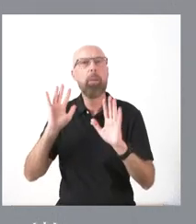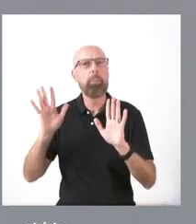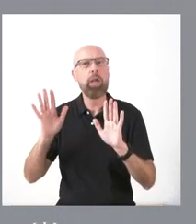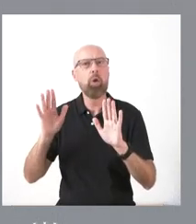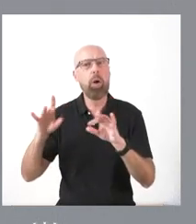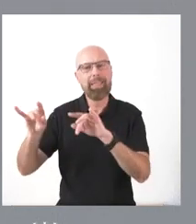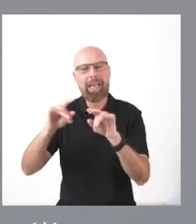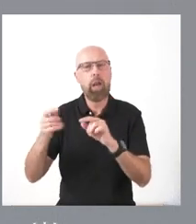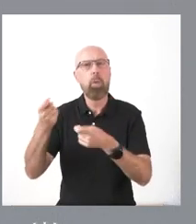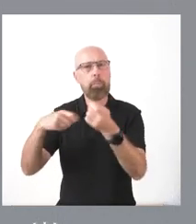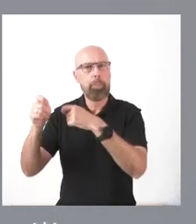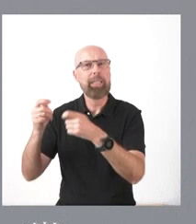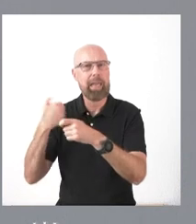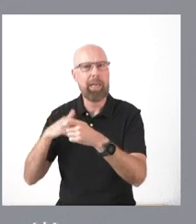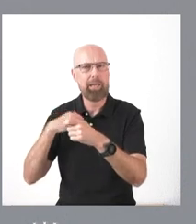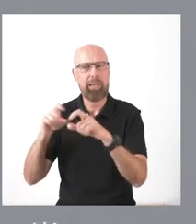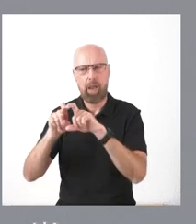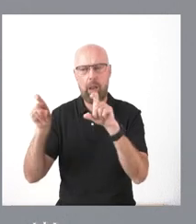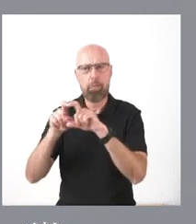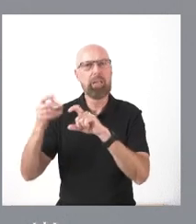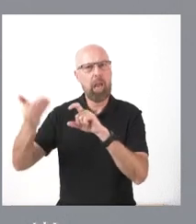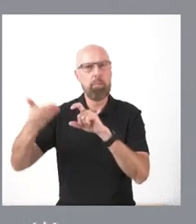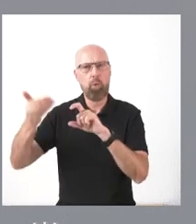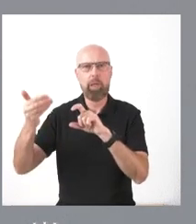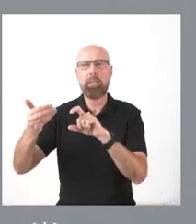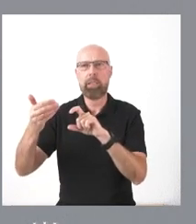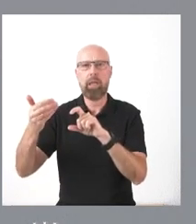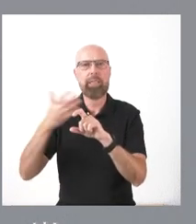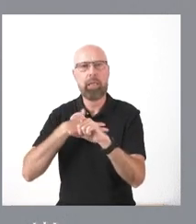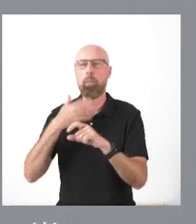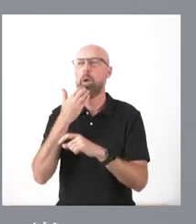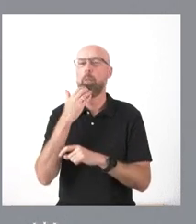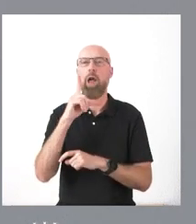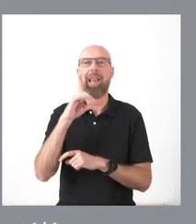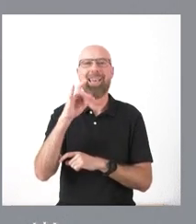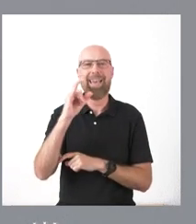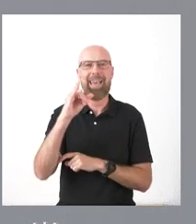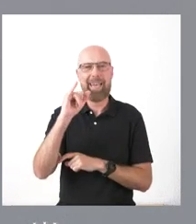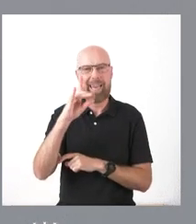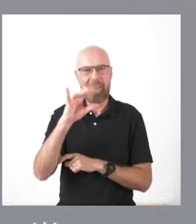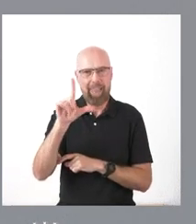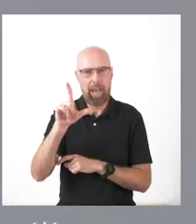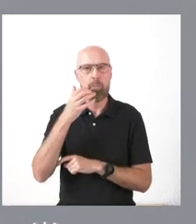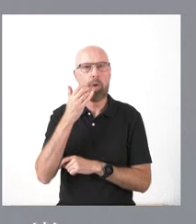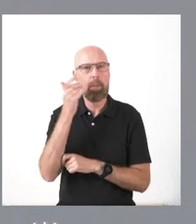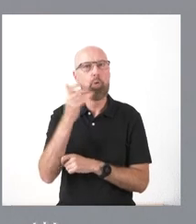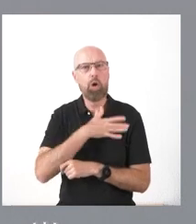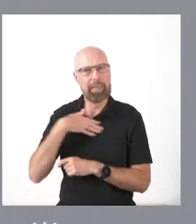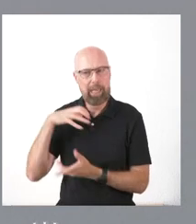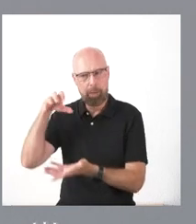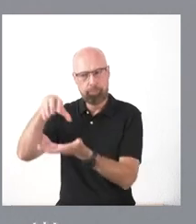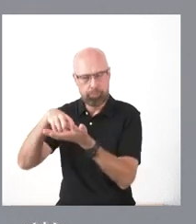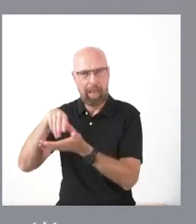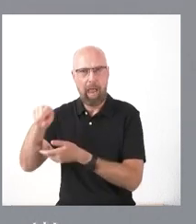venta de algunas parcelas y se van a instalar algunas importantes empresas líder lo ha anunciado ya como un elemento referente para todo el noroeste de la Península ibérica